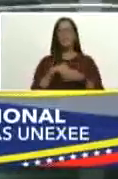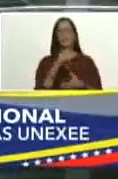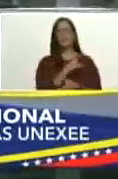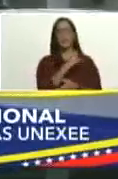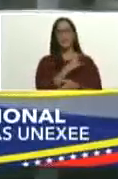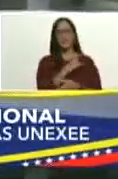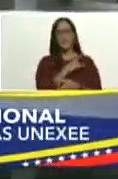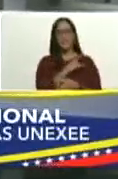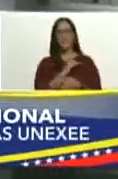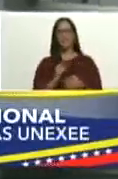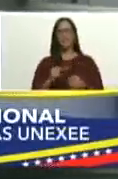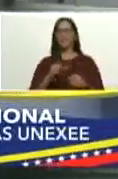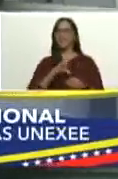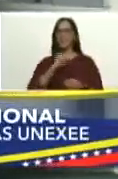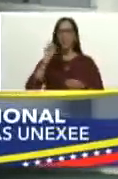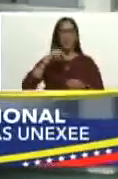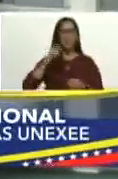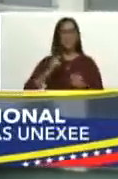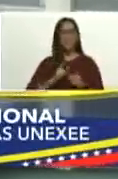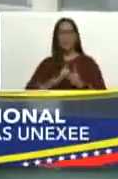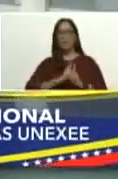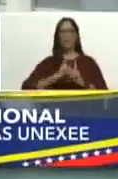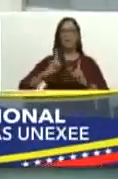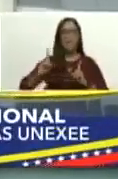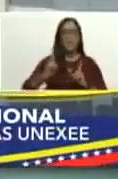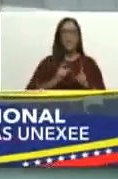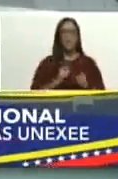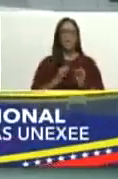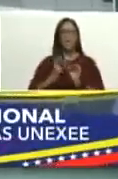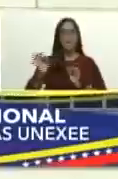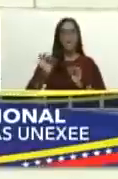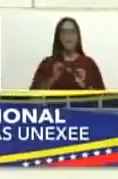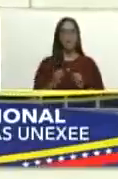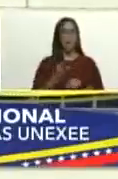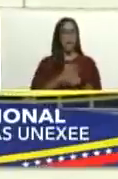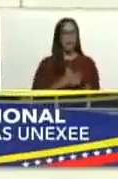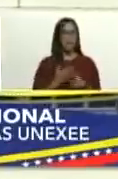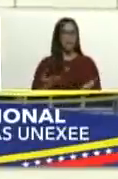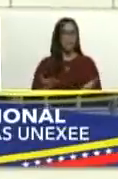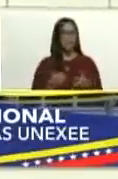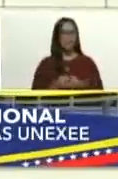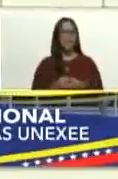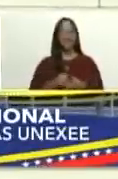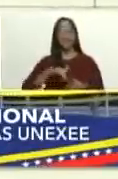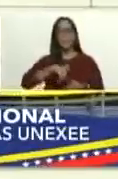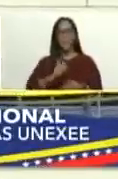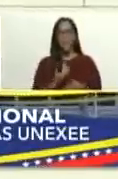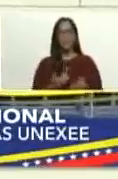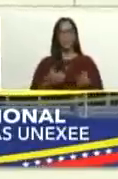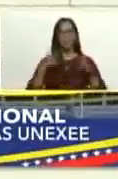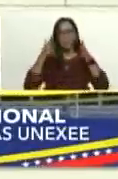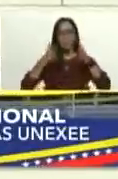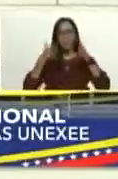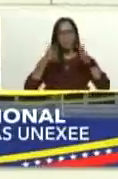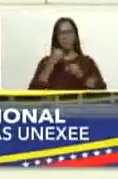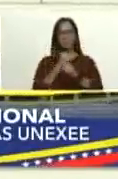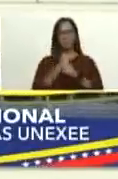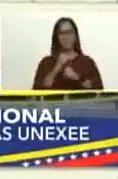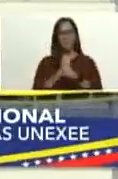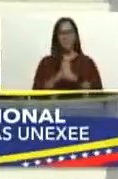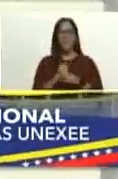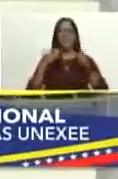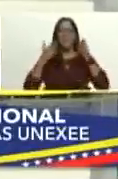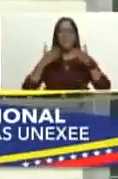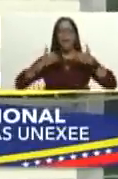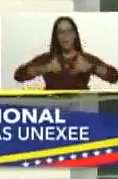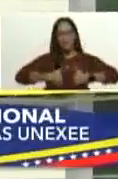sin necesidad de salir a 100 kilómetros, que es lo que hacíamos anteriormente. Nos da la oportunidad de formarnos los trabajadores y de formar a los hijos